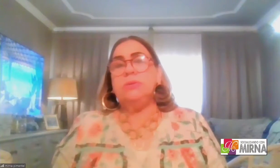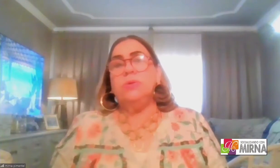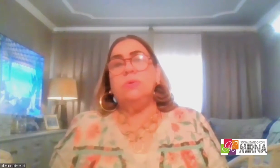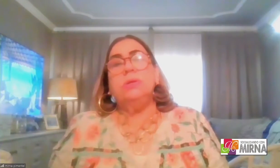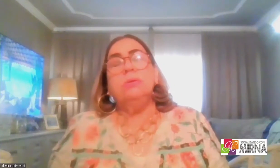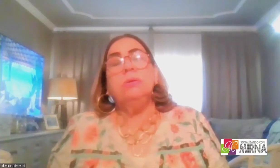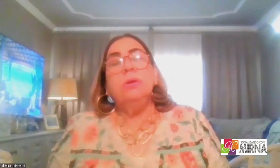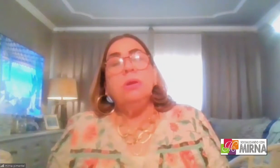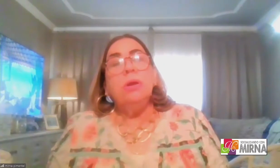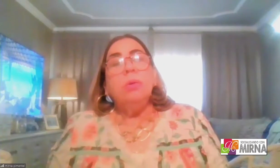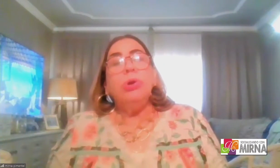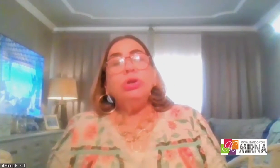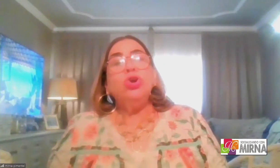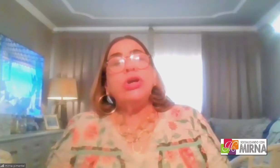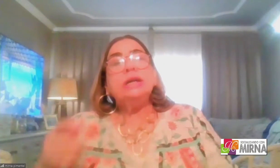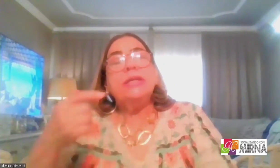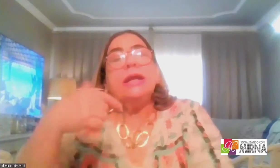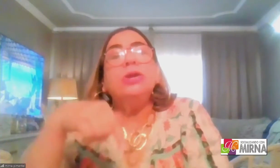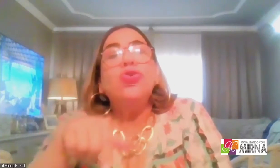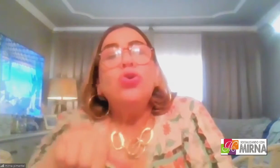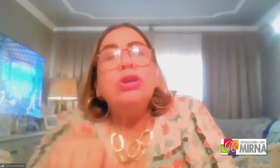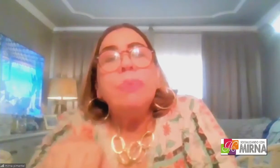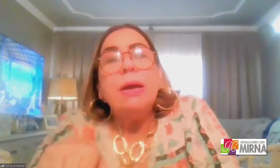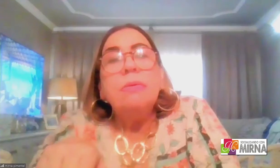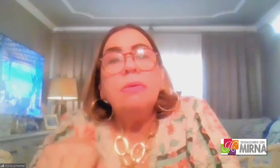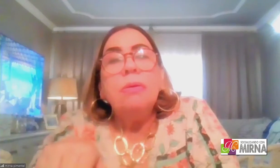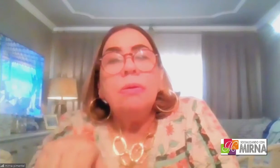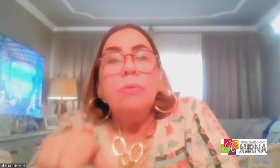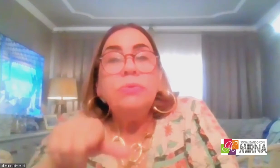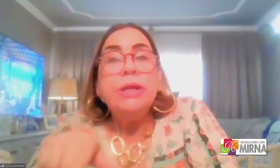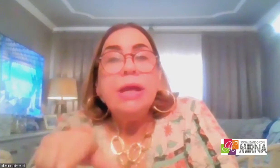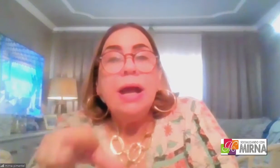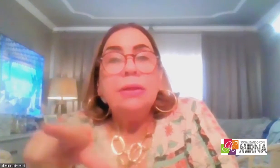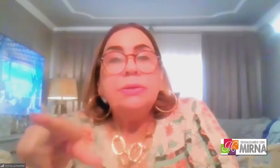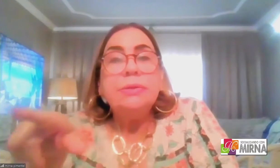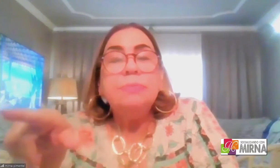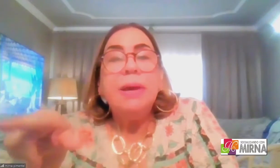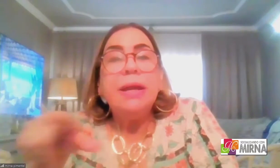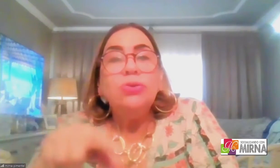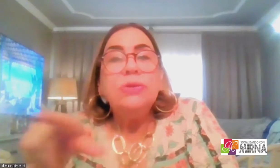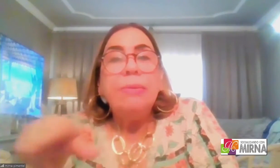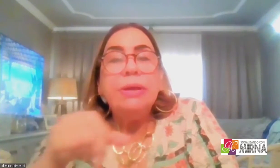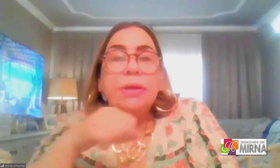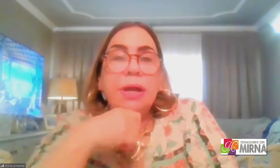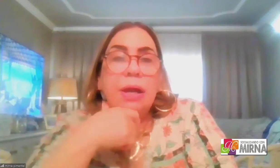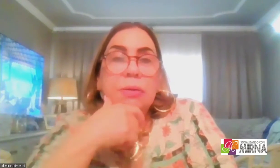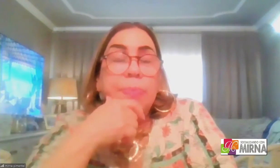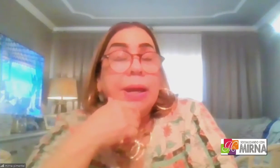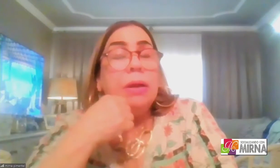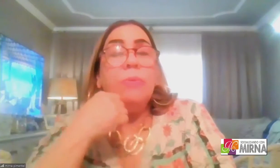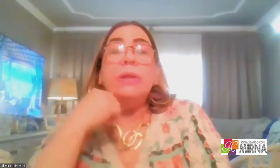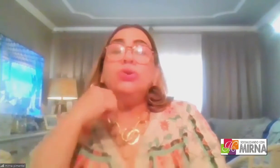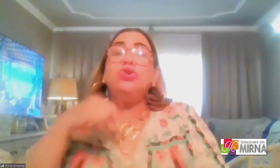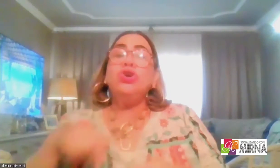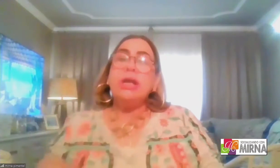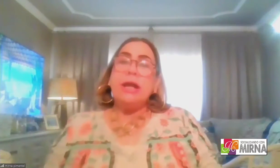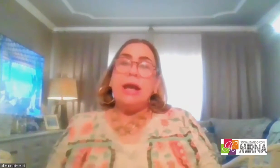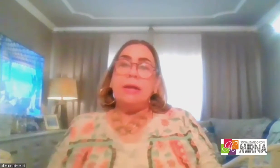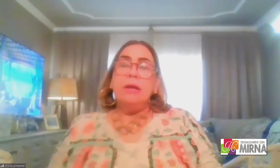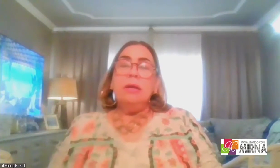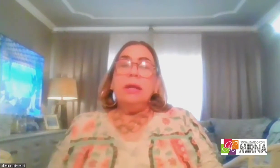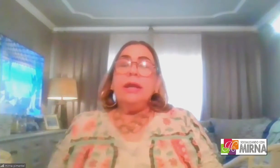las ubicaciones, pues yo lo que hacía era que yo iba un día antes para yo saber llegar, para que cuando